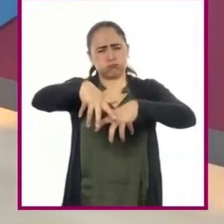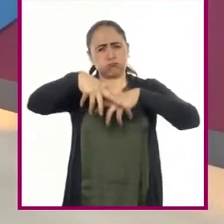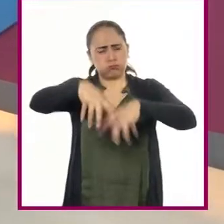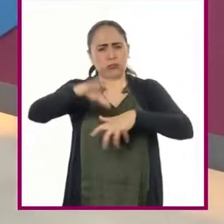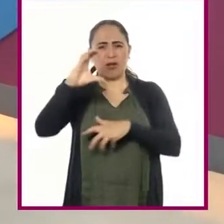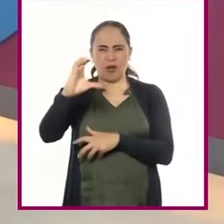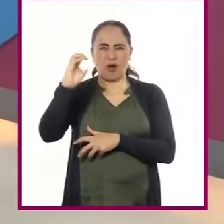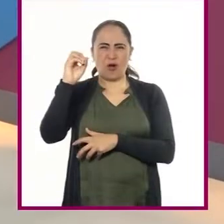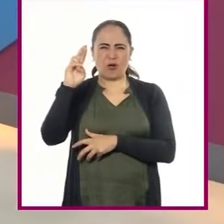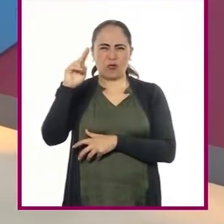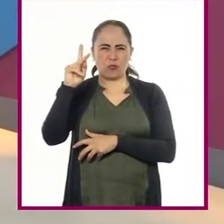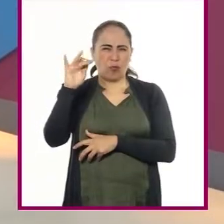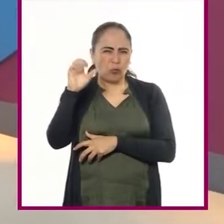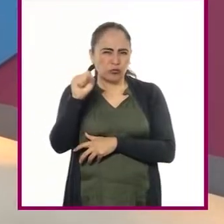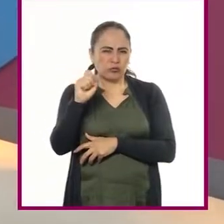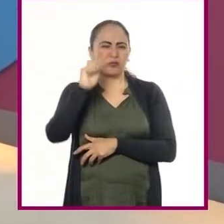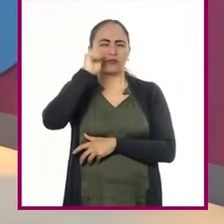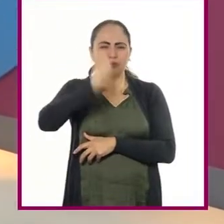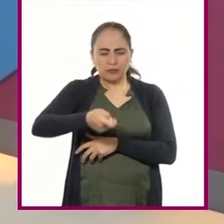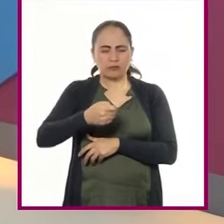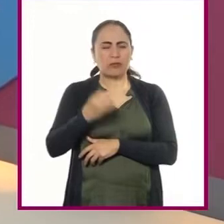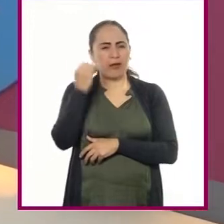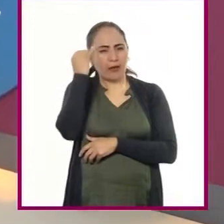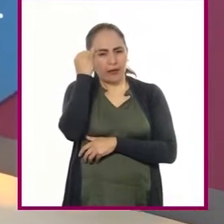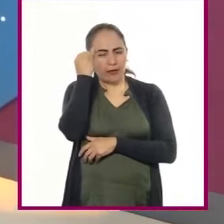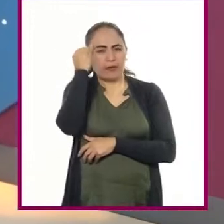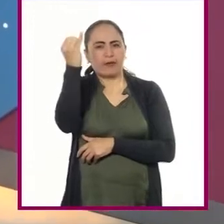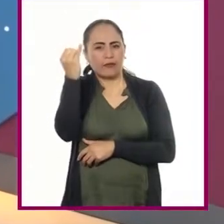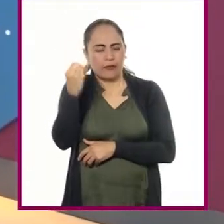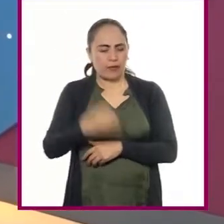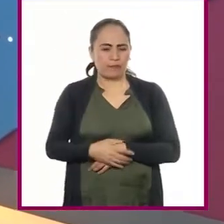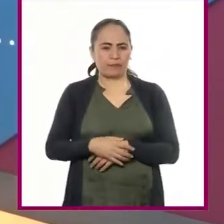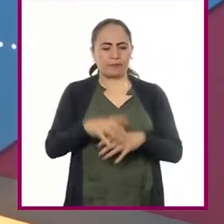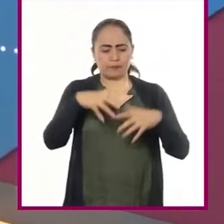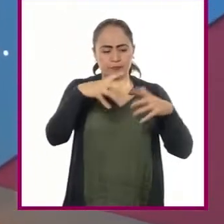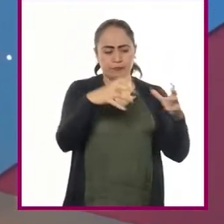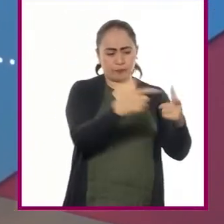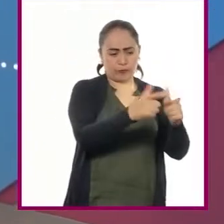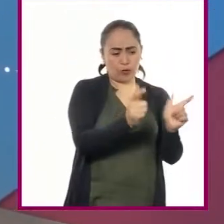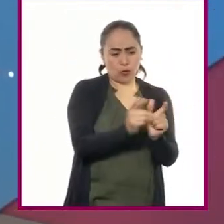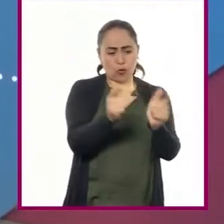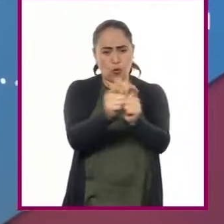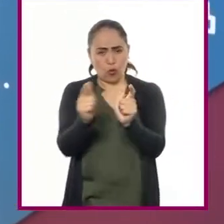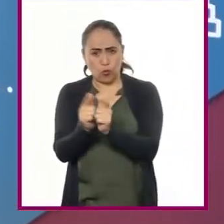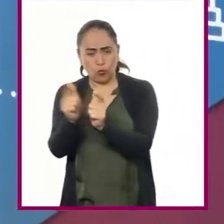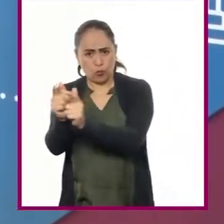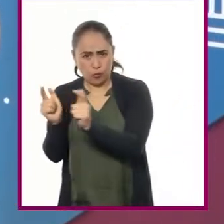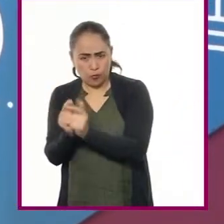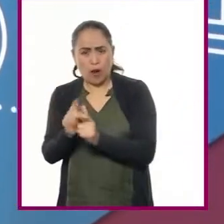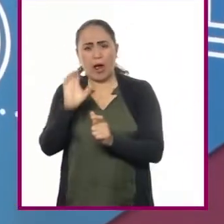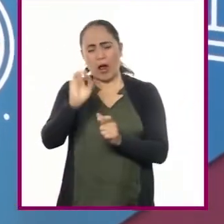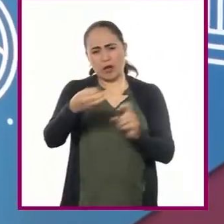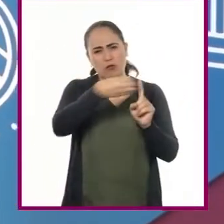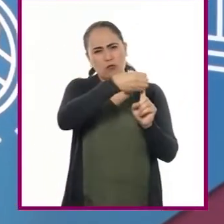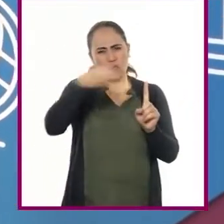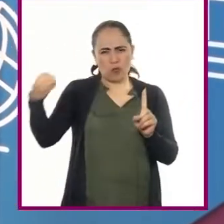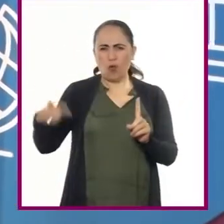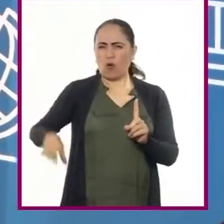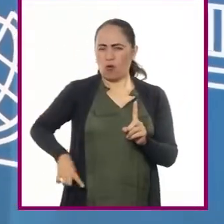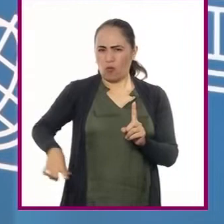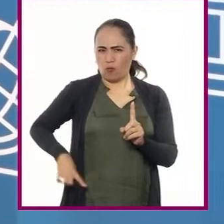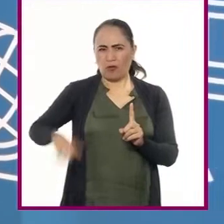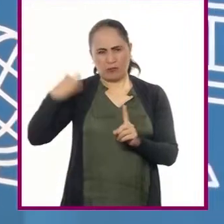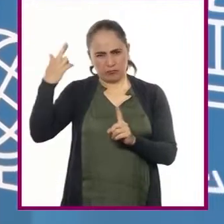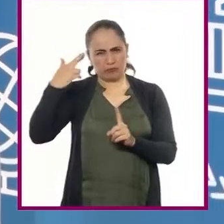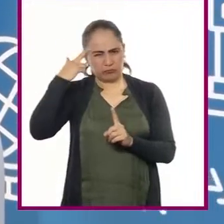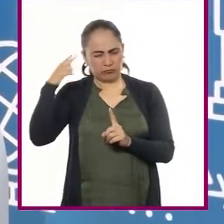de la sociedad, se afianzaba la idea de que cada estamento representaba un órgano del cuerpo social, que era, según